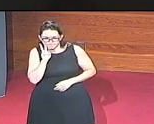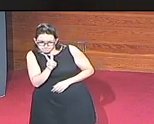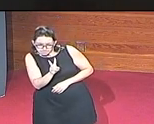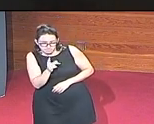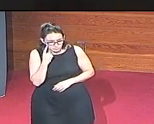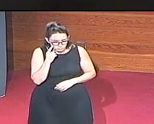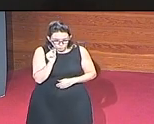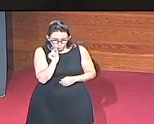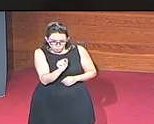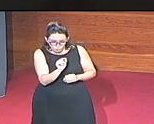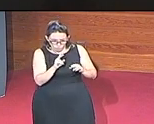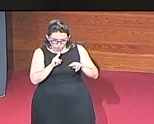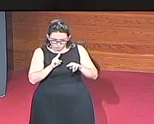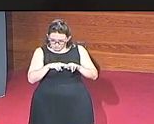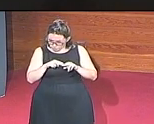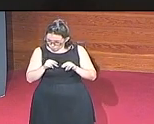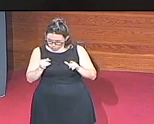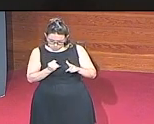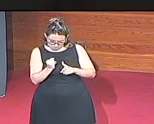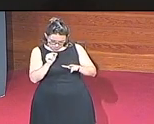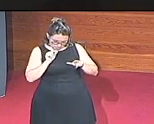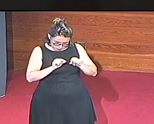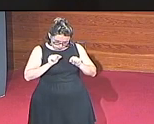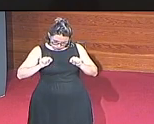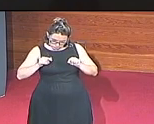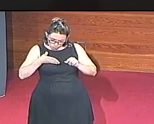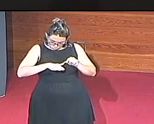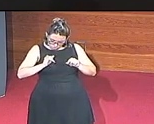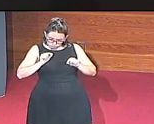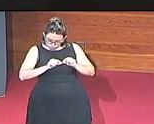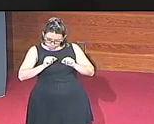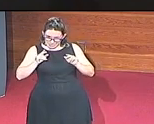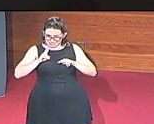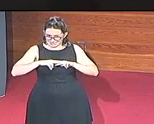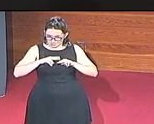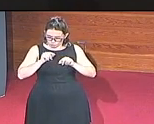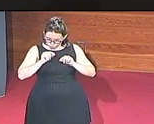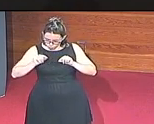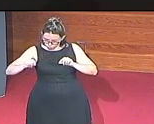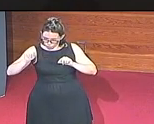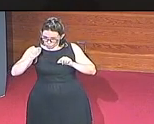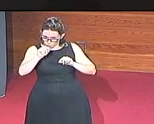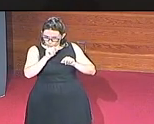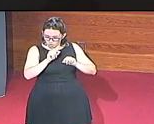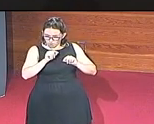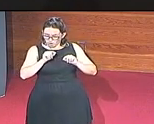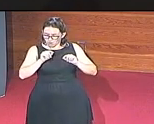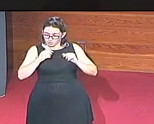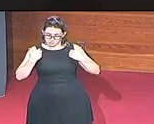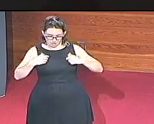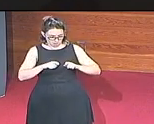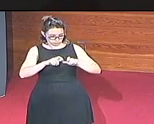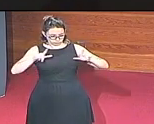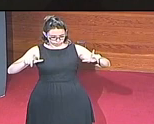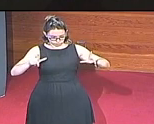punto negro en cada en cada una de las casas donde había fallecido alguien con lo cual luego cuando ya tenía todo el mapa